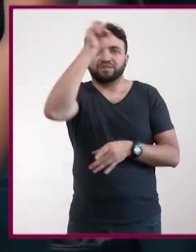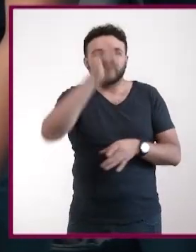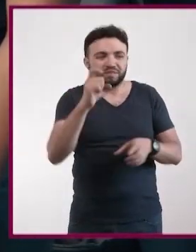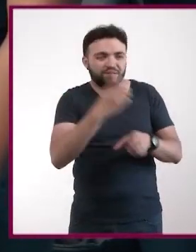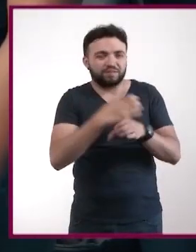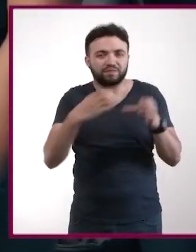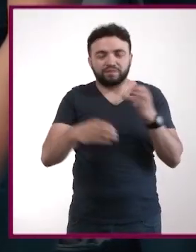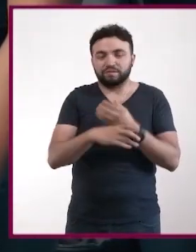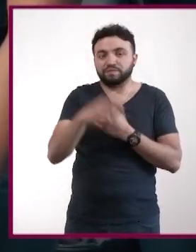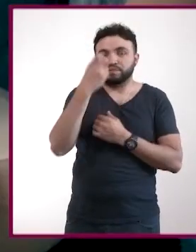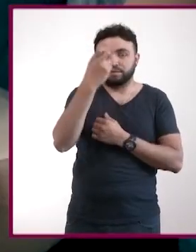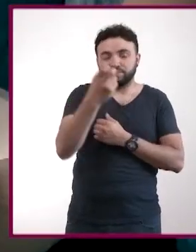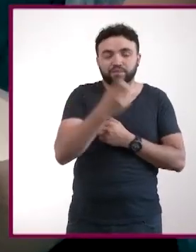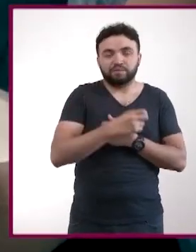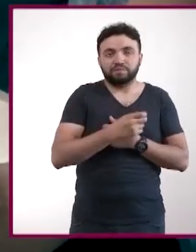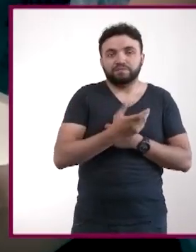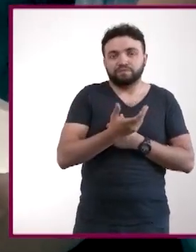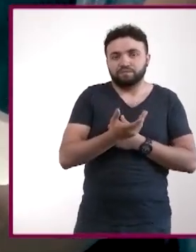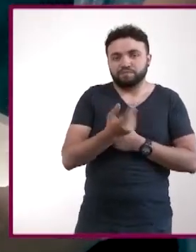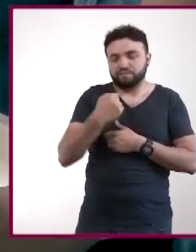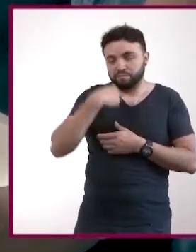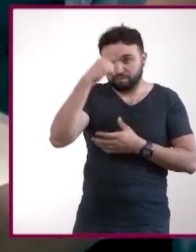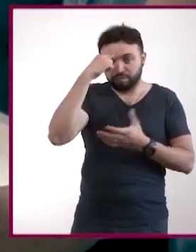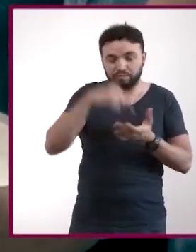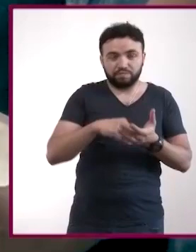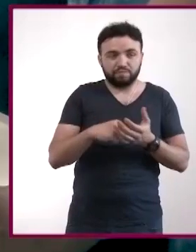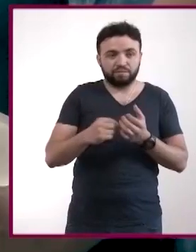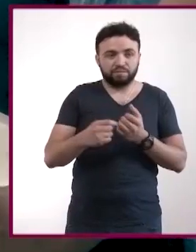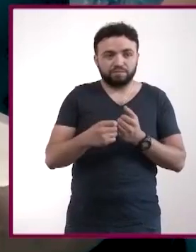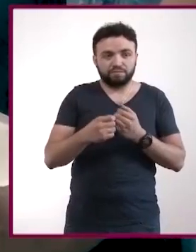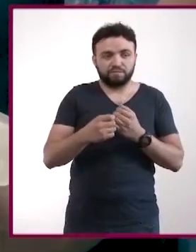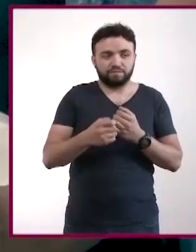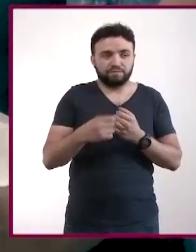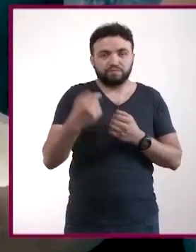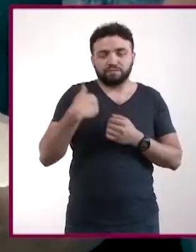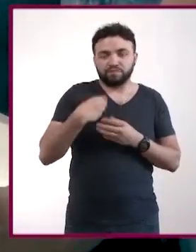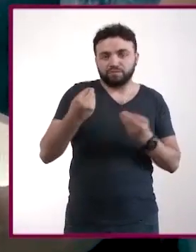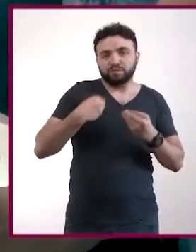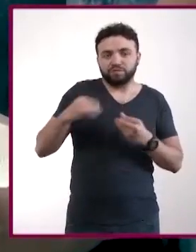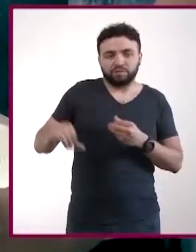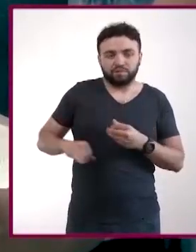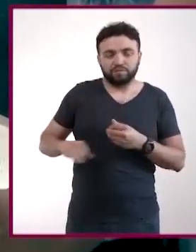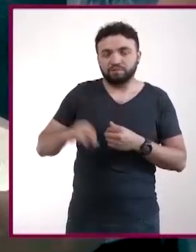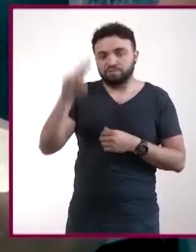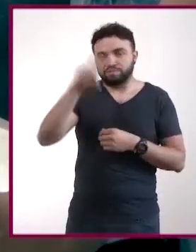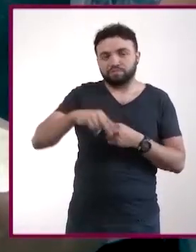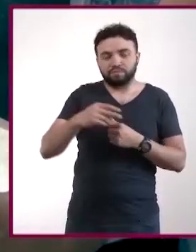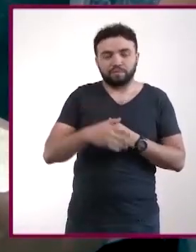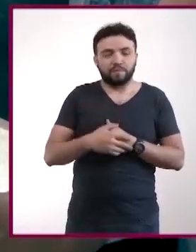que o sea, también siempre me ha interesado, sí.